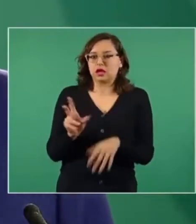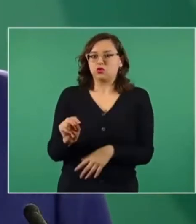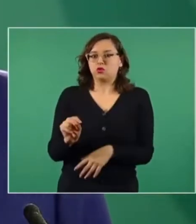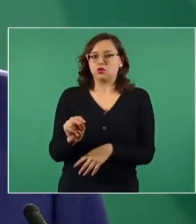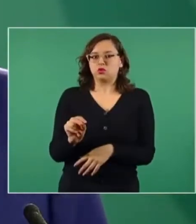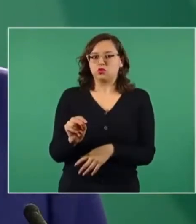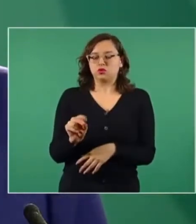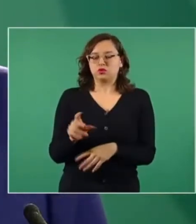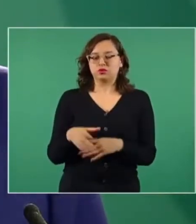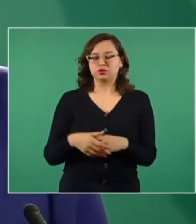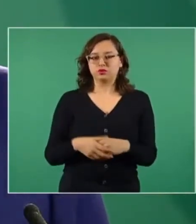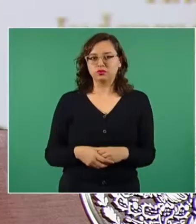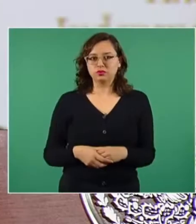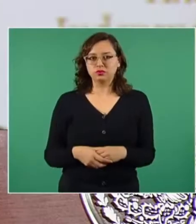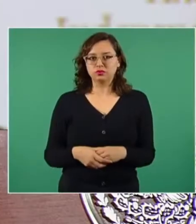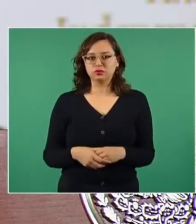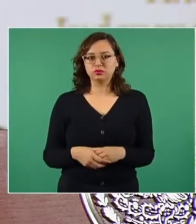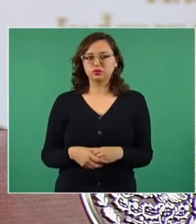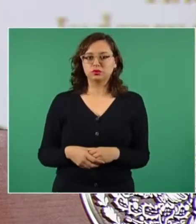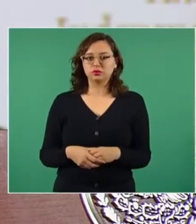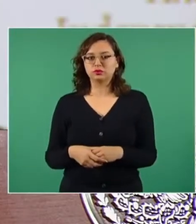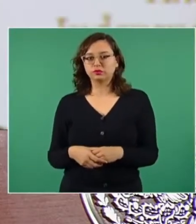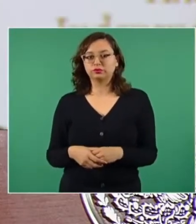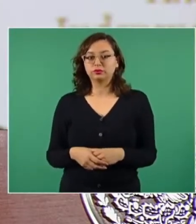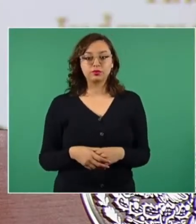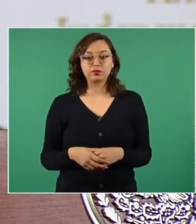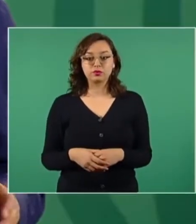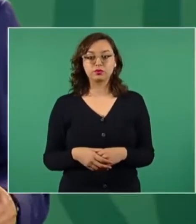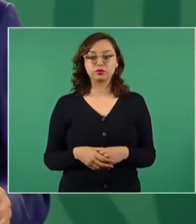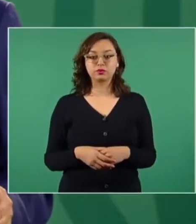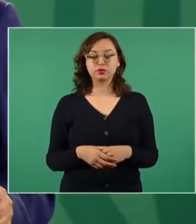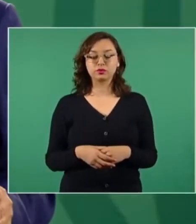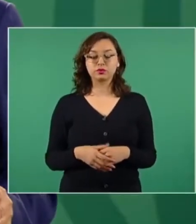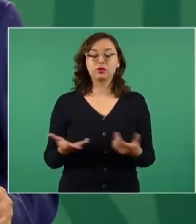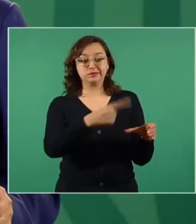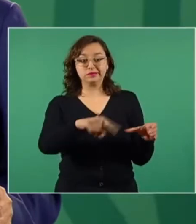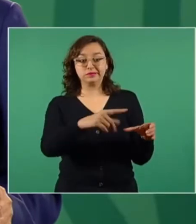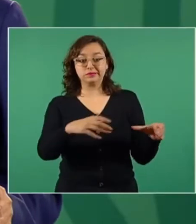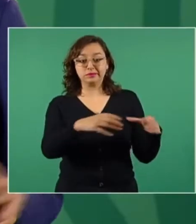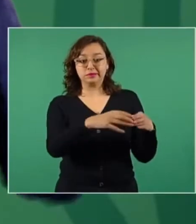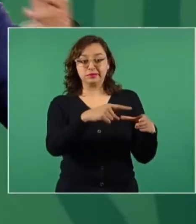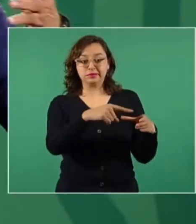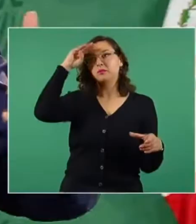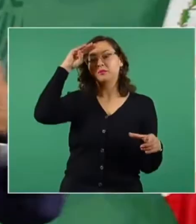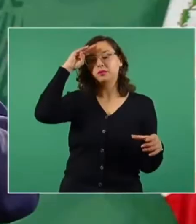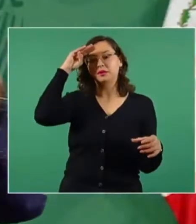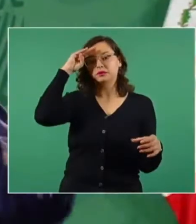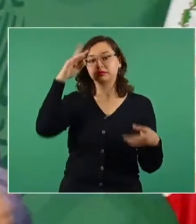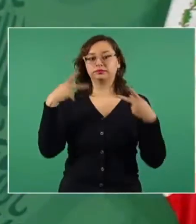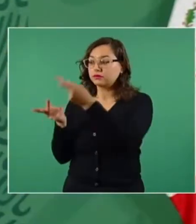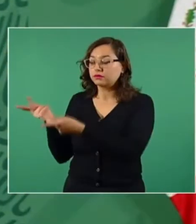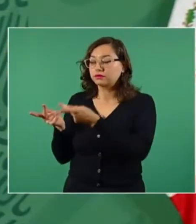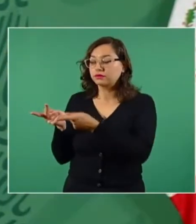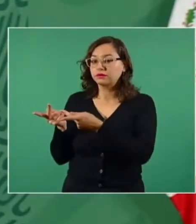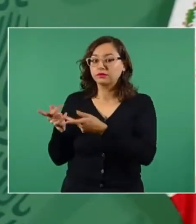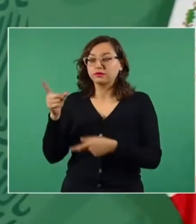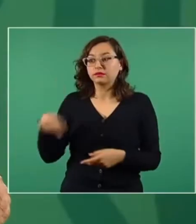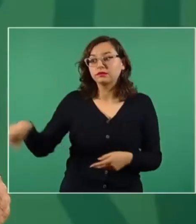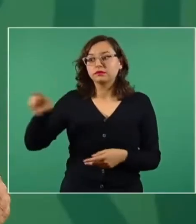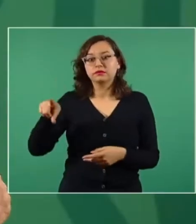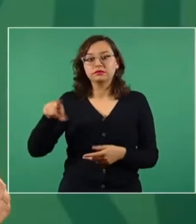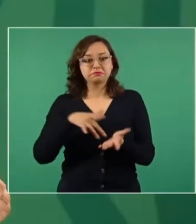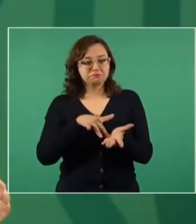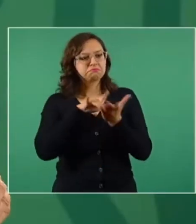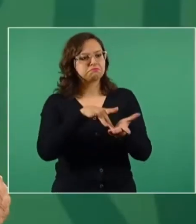quedo o me voy. Ahora háganlo, háganlo, háganlo. Porque en su concepción, si se hace la consulta, la gente me va